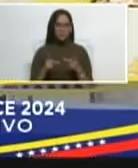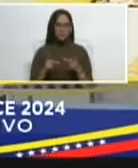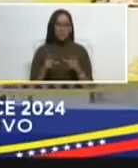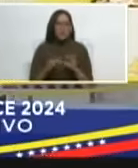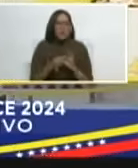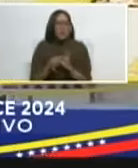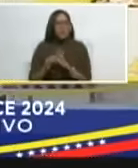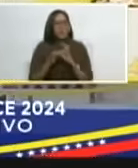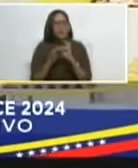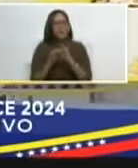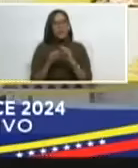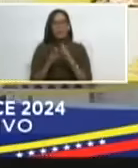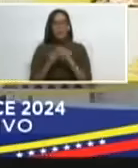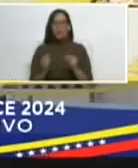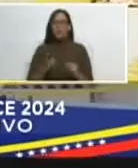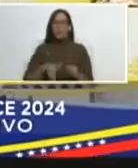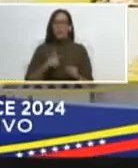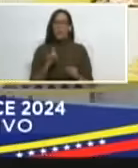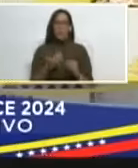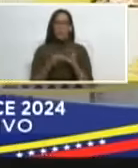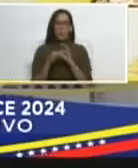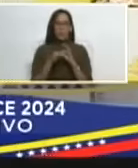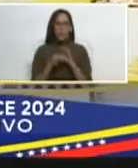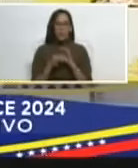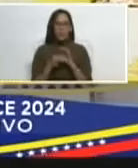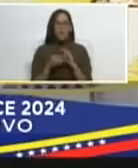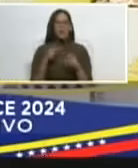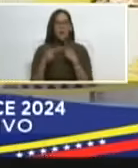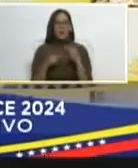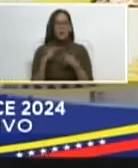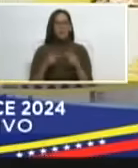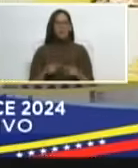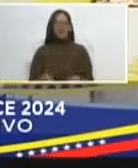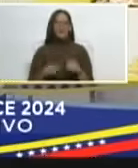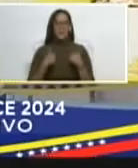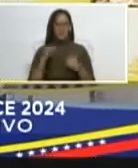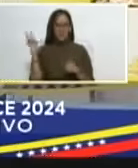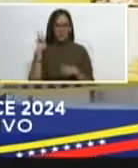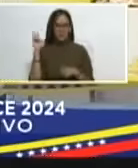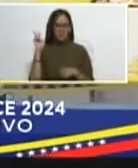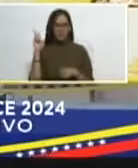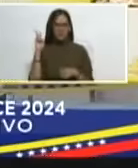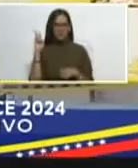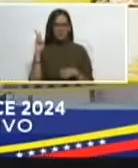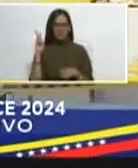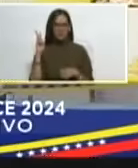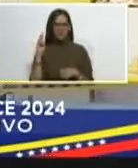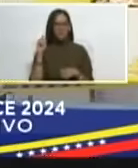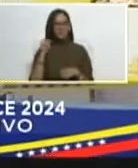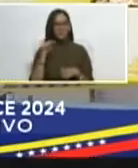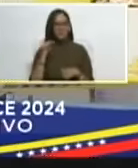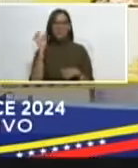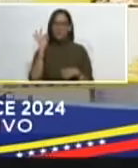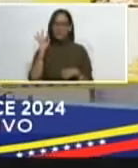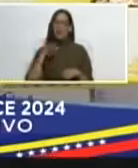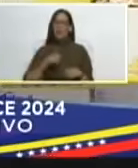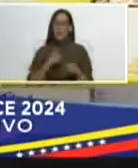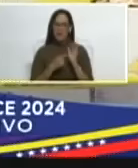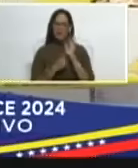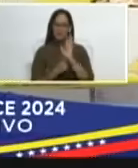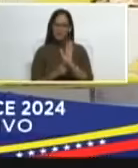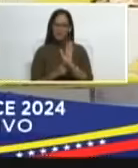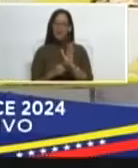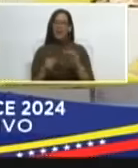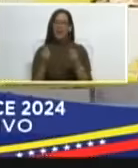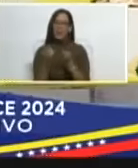unir a todo el que podamos unir para producir más por Venezuela. Esa es una consigna que podemos trasladar al campo